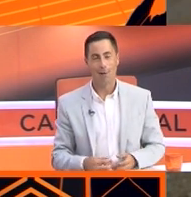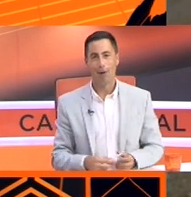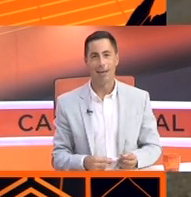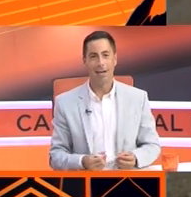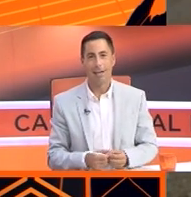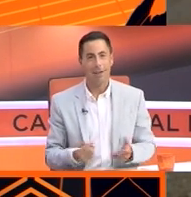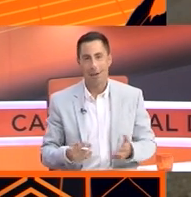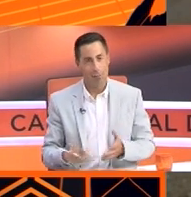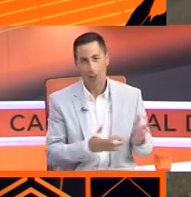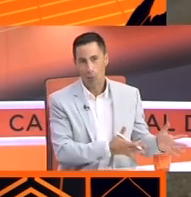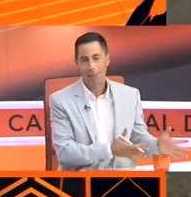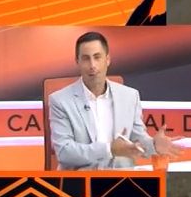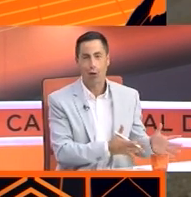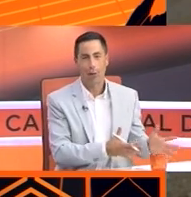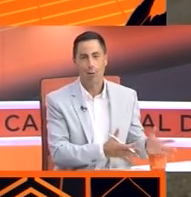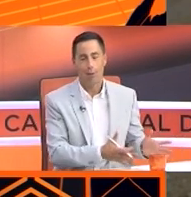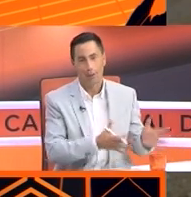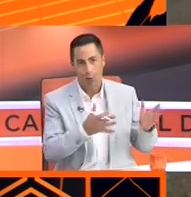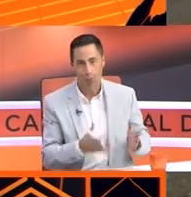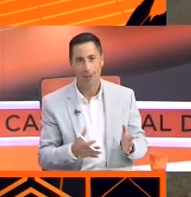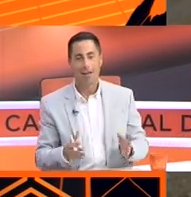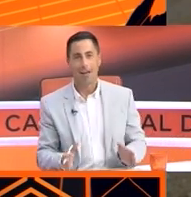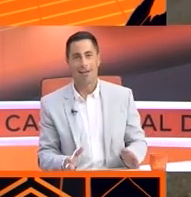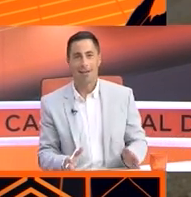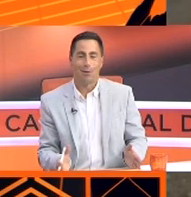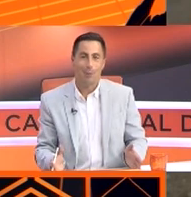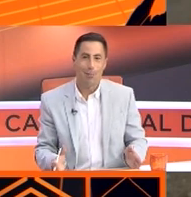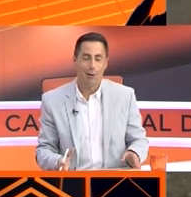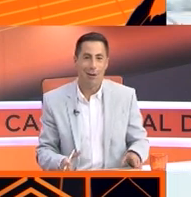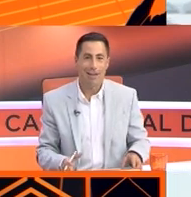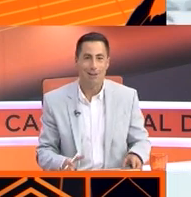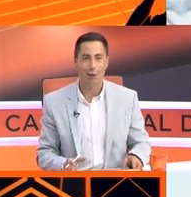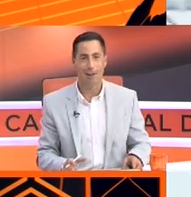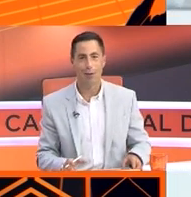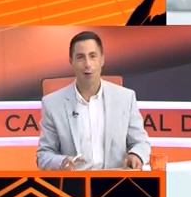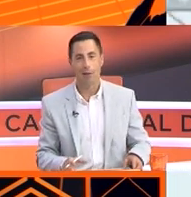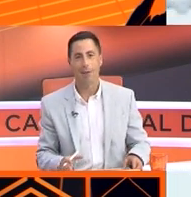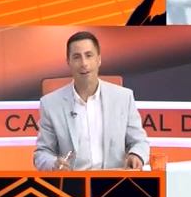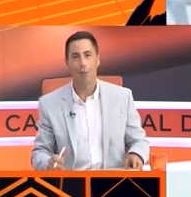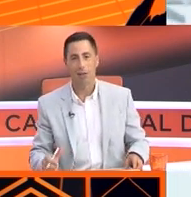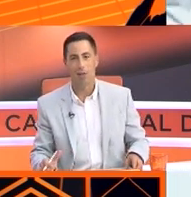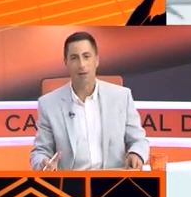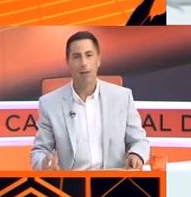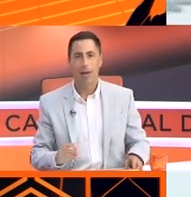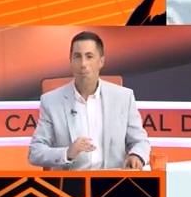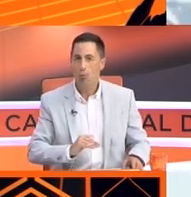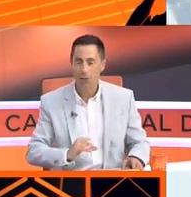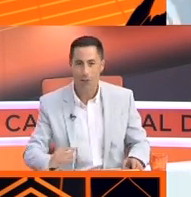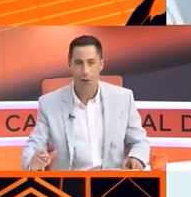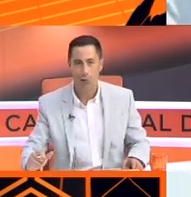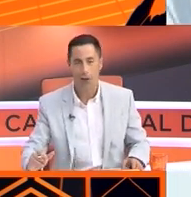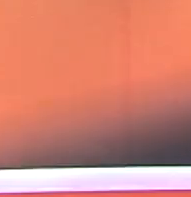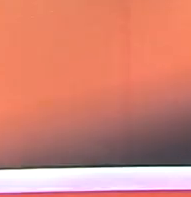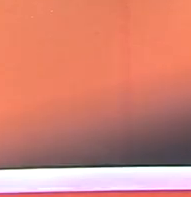que no paramos aquí en Canarias el día de repaso. La actualidad también nos lo está poniendo fácil hoy, en este caso también pues con la decisión de Conrado Domínguez de dar un paso a un lado. Hay